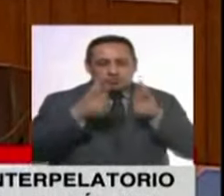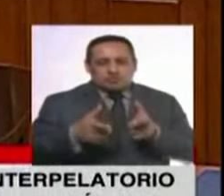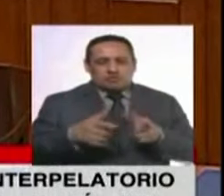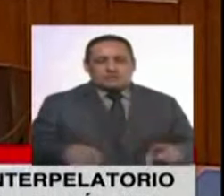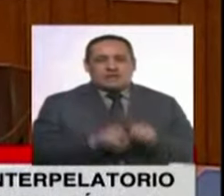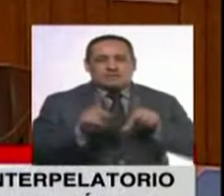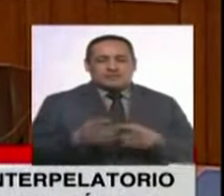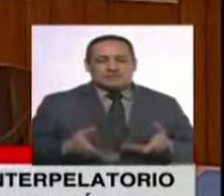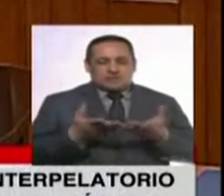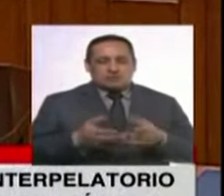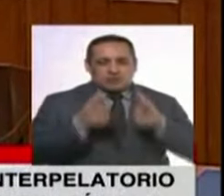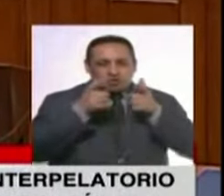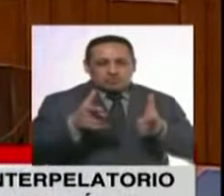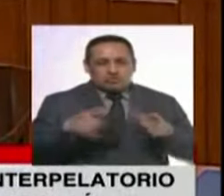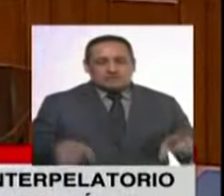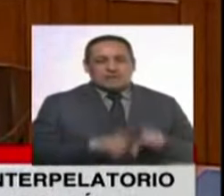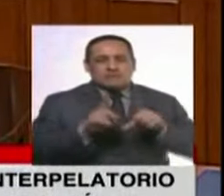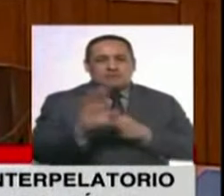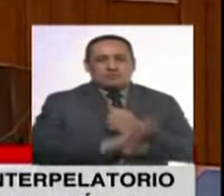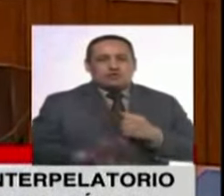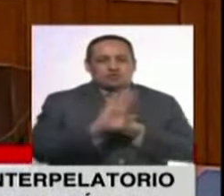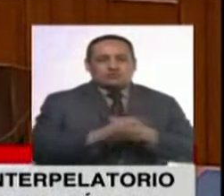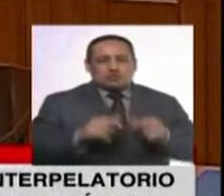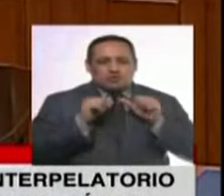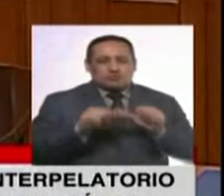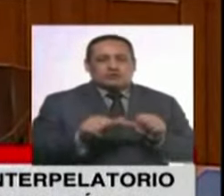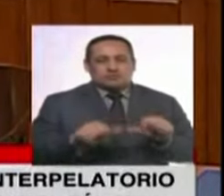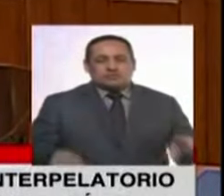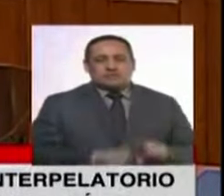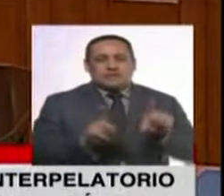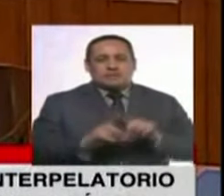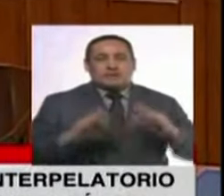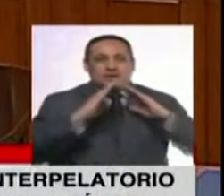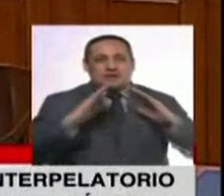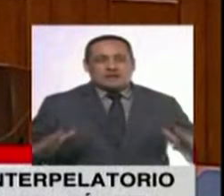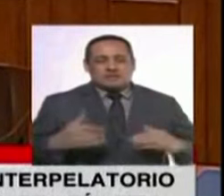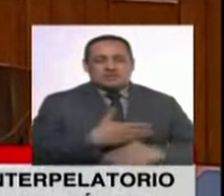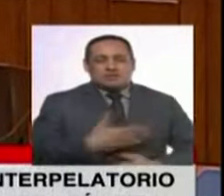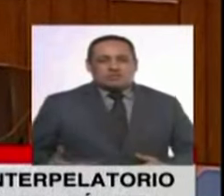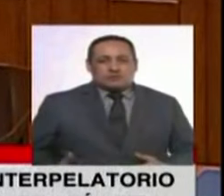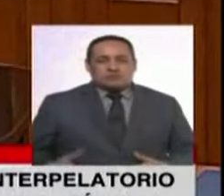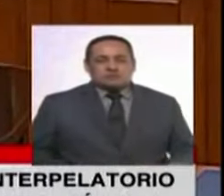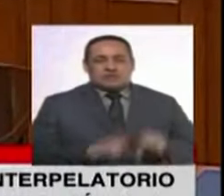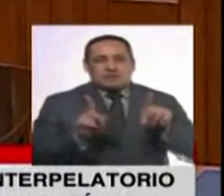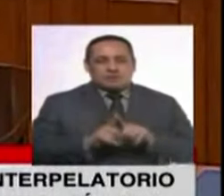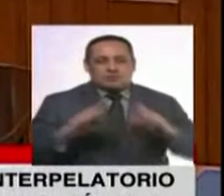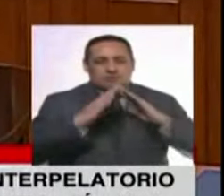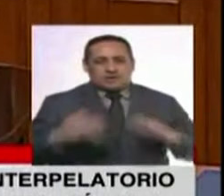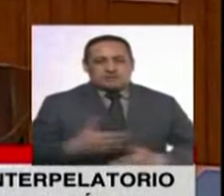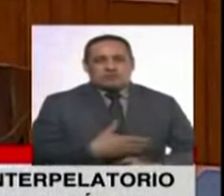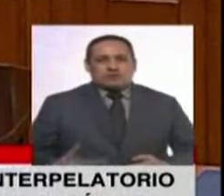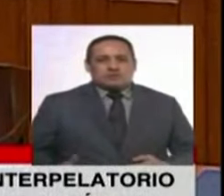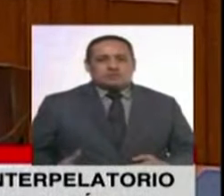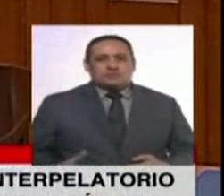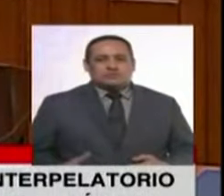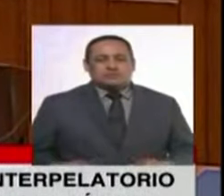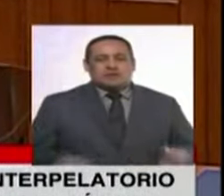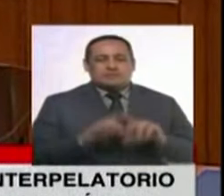destinado a brindar seguridad y protección permanente a las instalaciones estratégicas como el Palacio legislativo